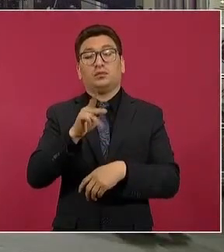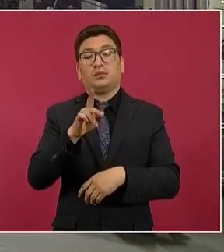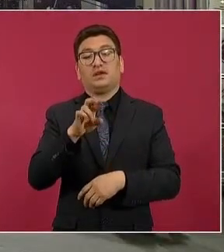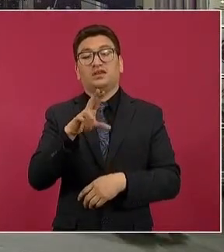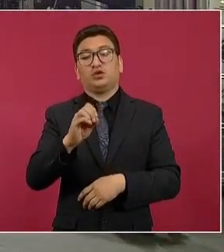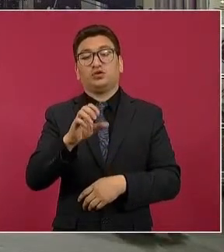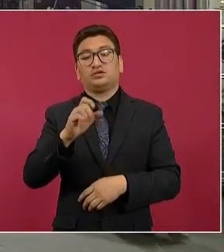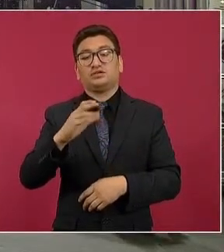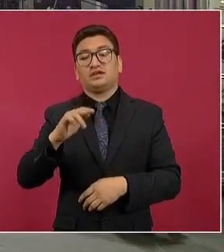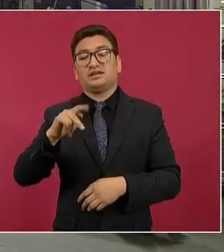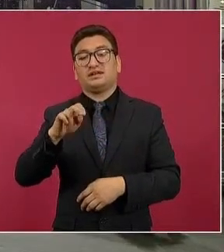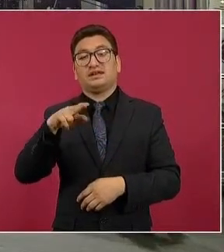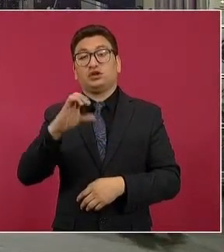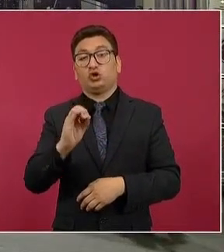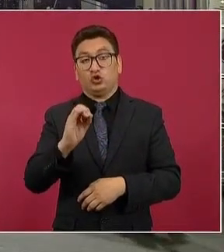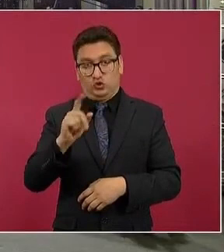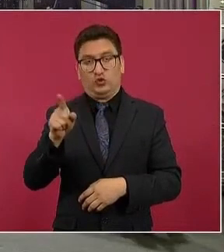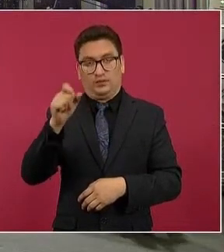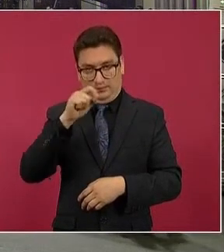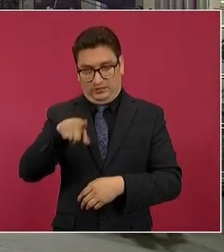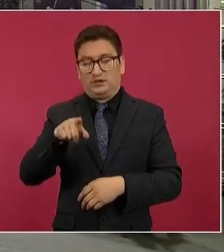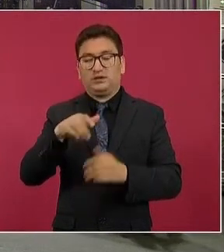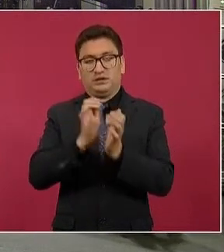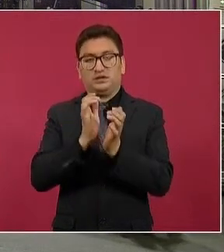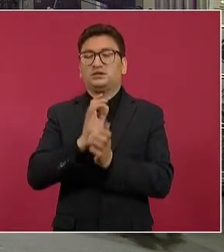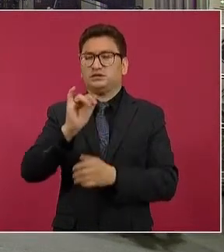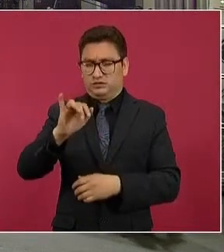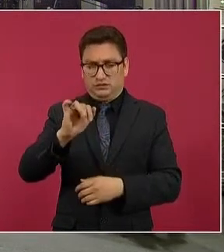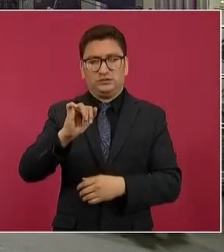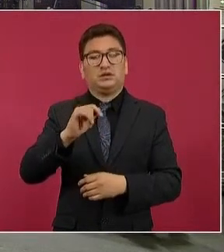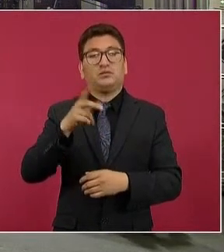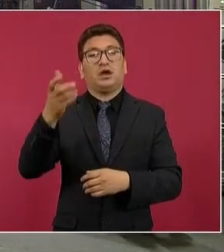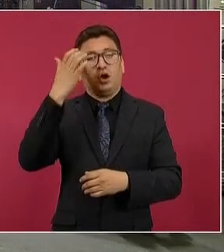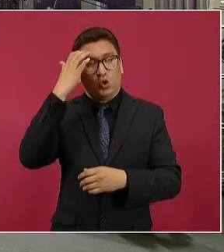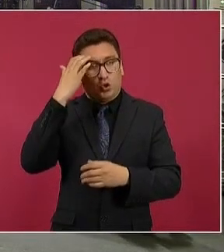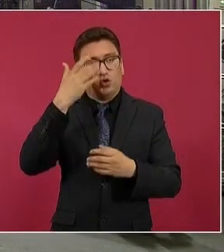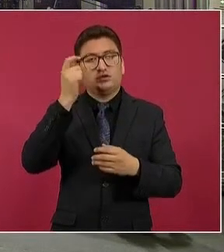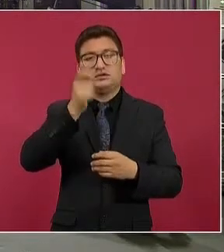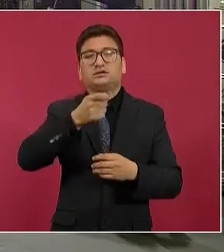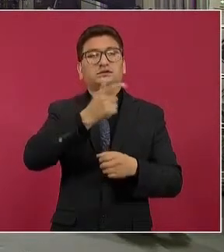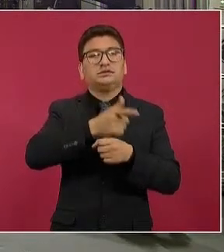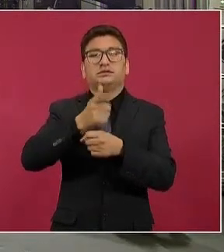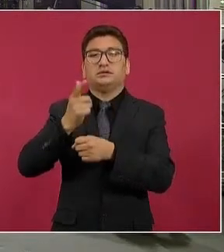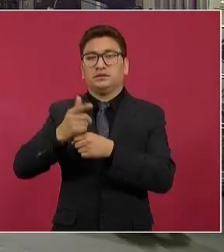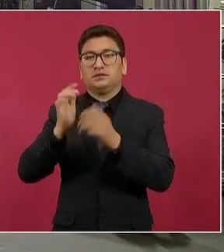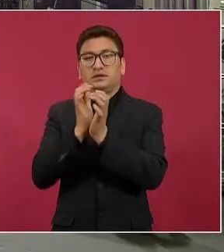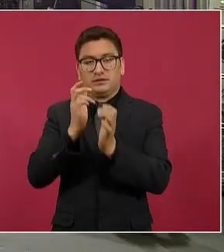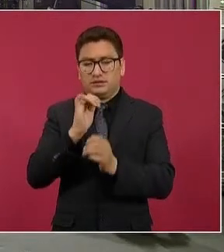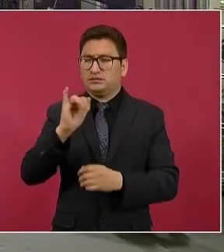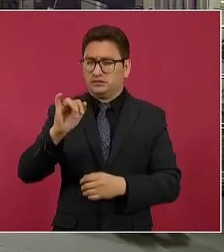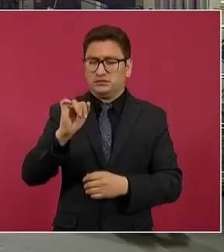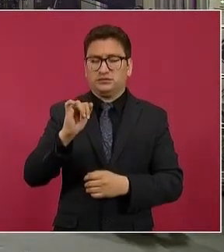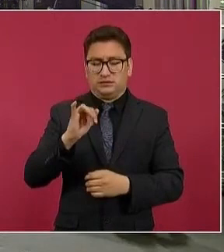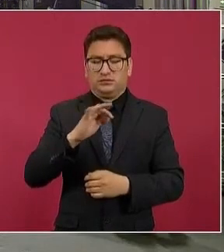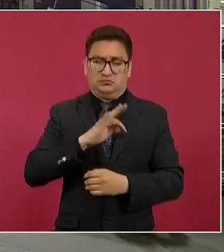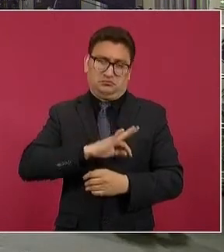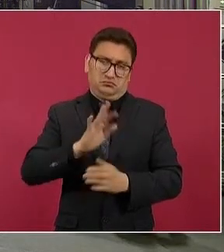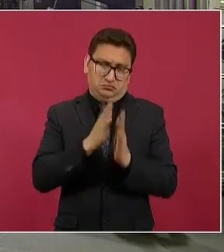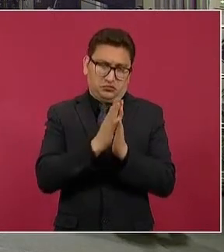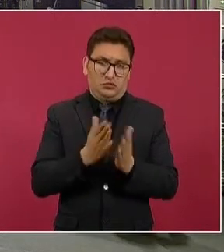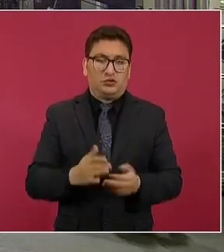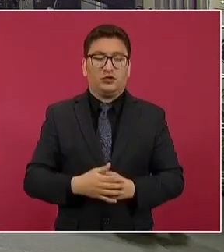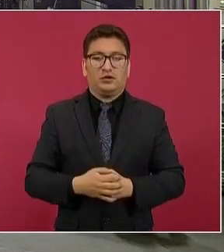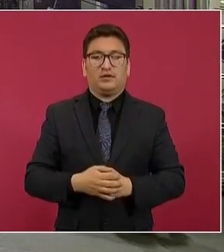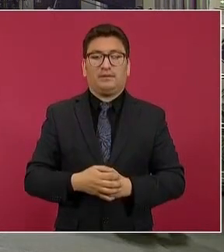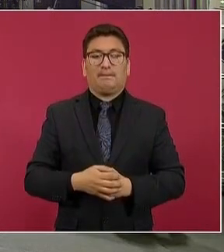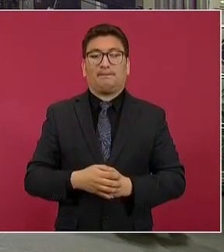un recorrido muy interesante y nos pudiera dar a conocer todo lo que ha encontrado sobre las clínicas del ISSSTE, por favor. Nada más que